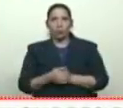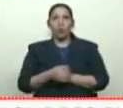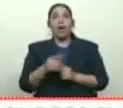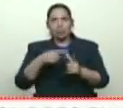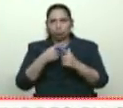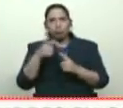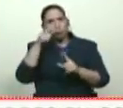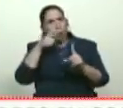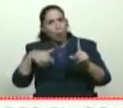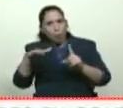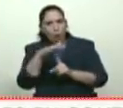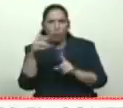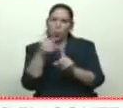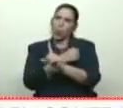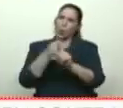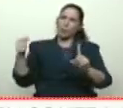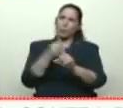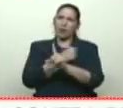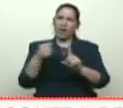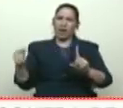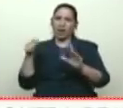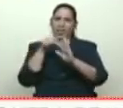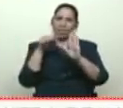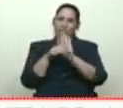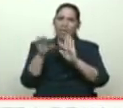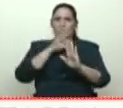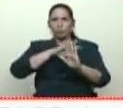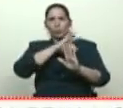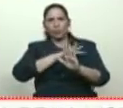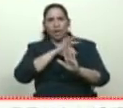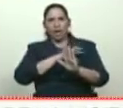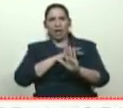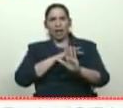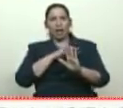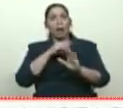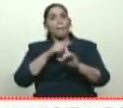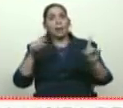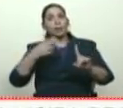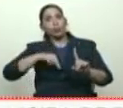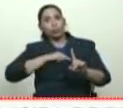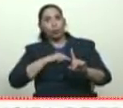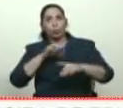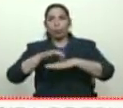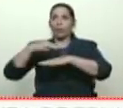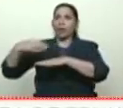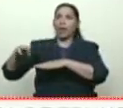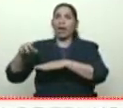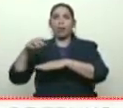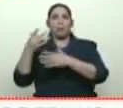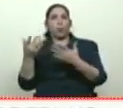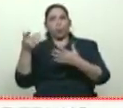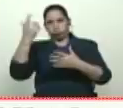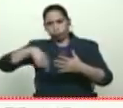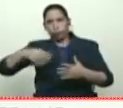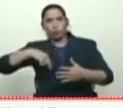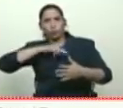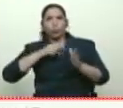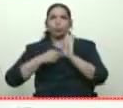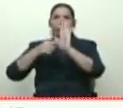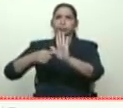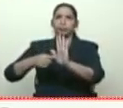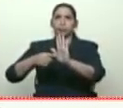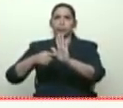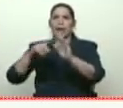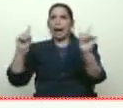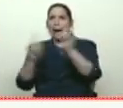indicadores sociales para que nosotros dejemos de ser una referencia, dejemos de ser una alternativa frente al capitalismo.